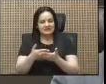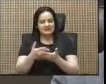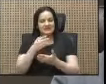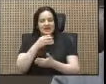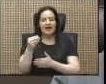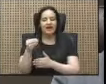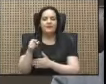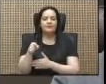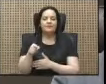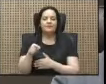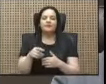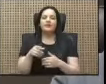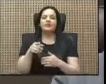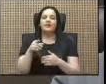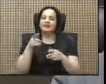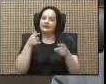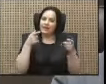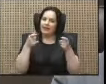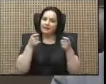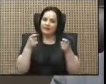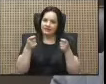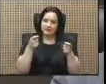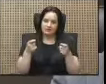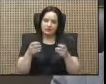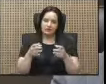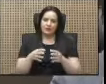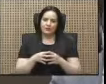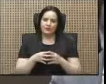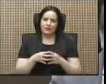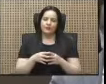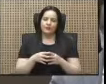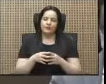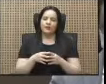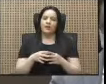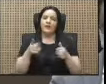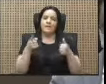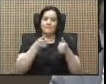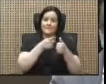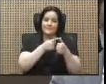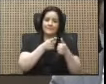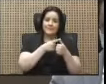de la administración. Primer punto,